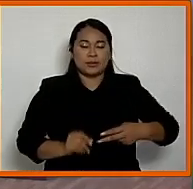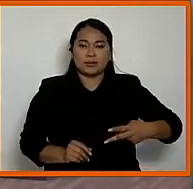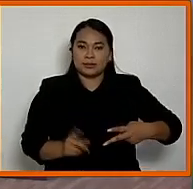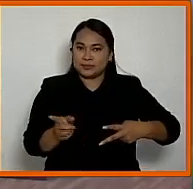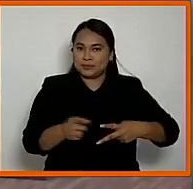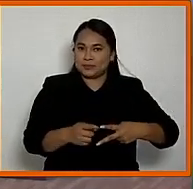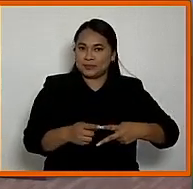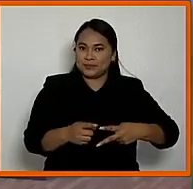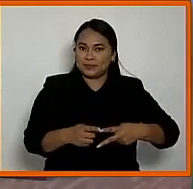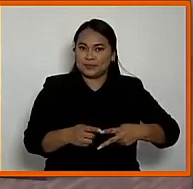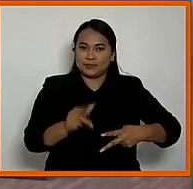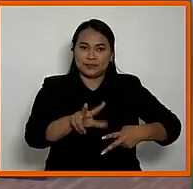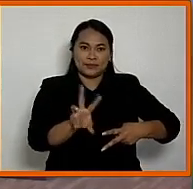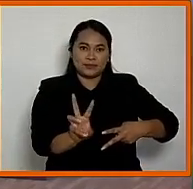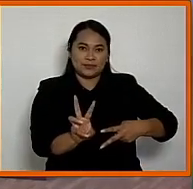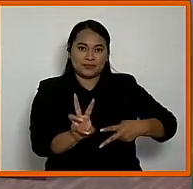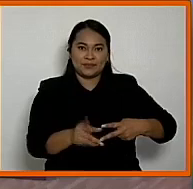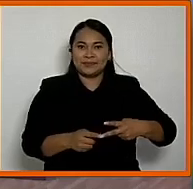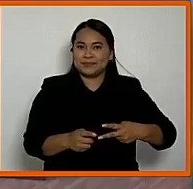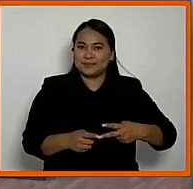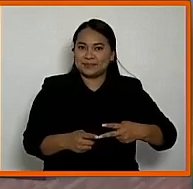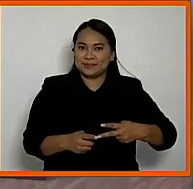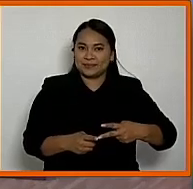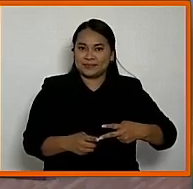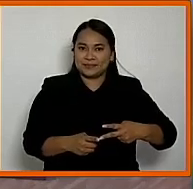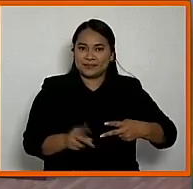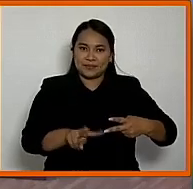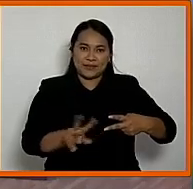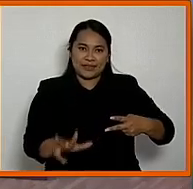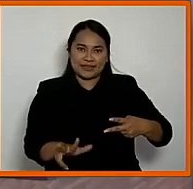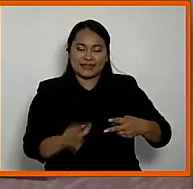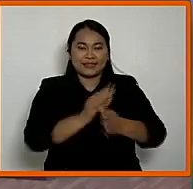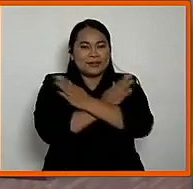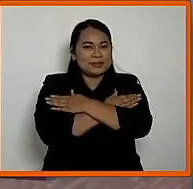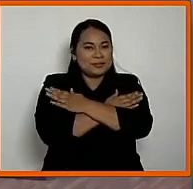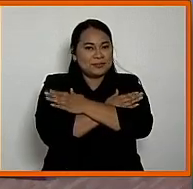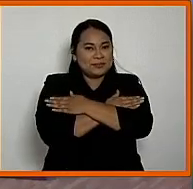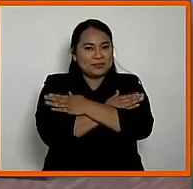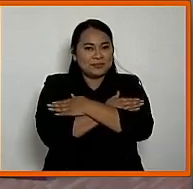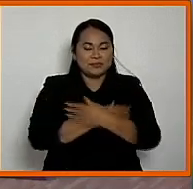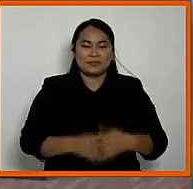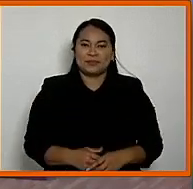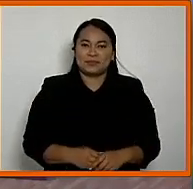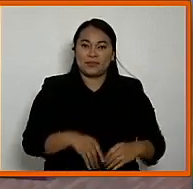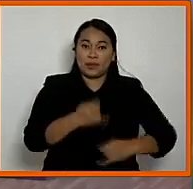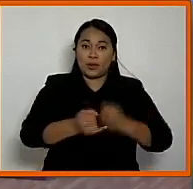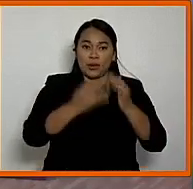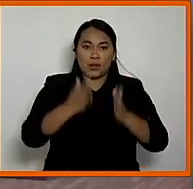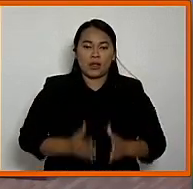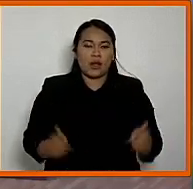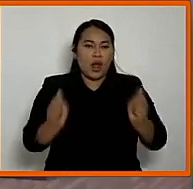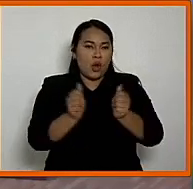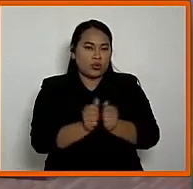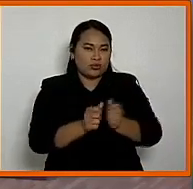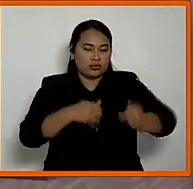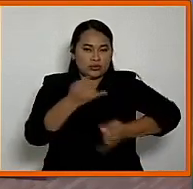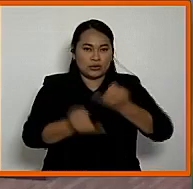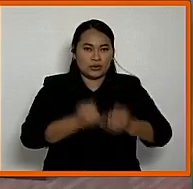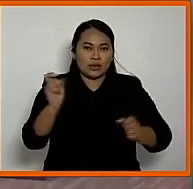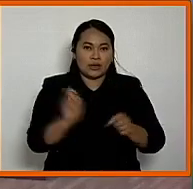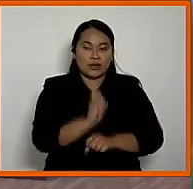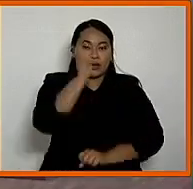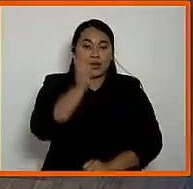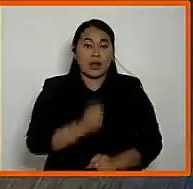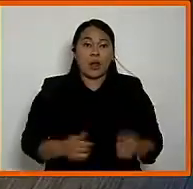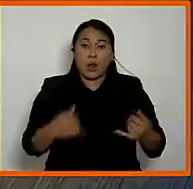Posición 1, 36. Posición 2, 23. Muchas felicidades. Jugadores, acompáñanos a pegar y a ganar junto a Pega 3